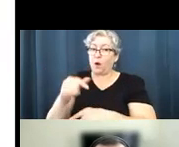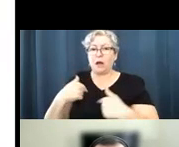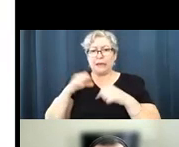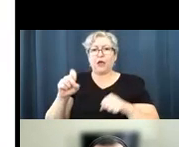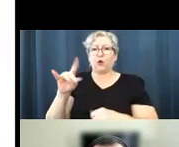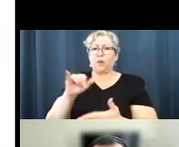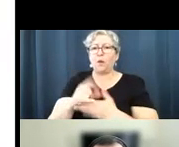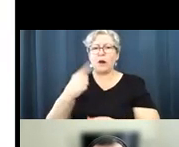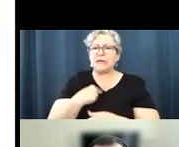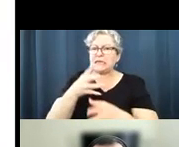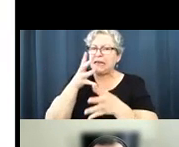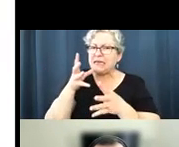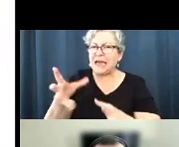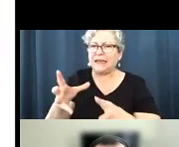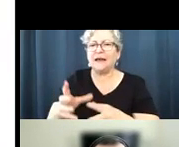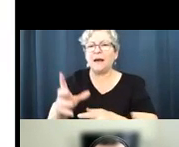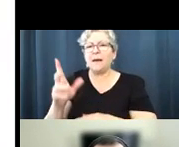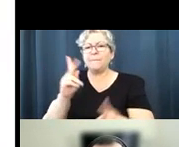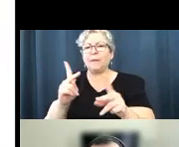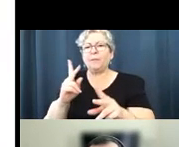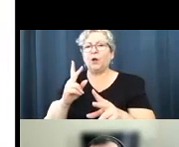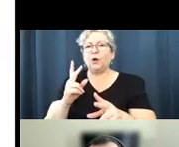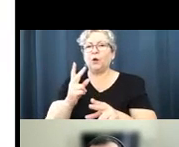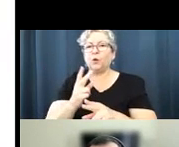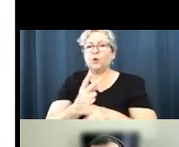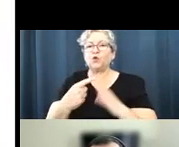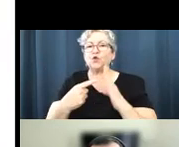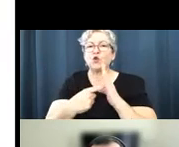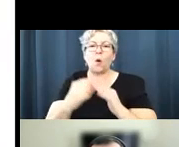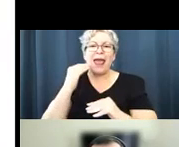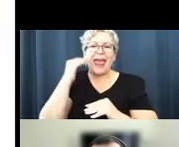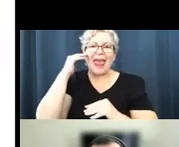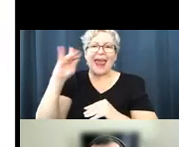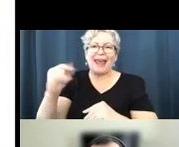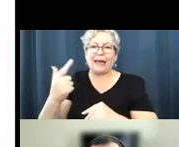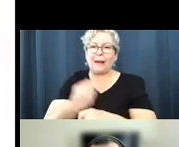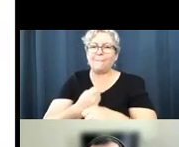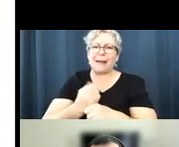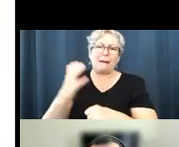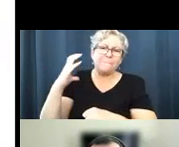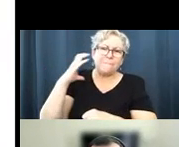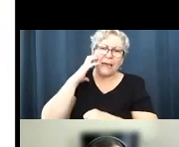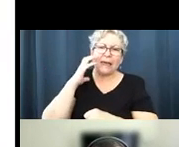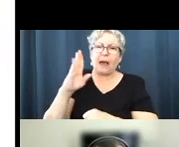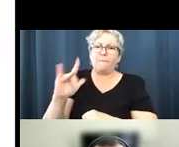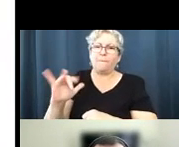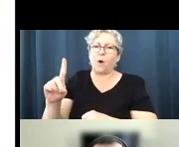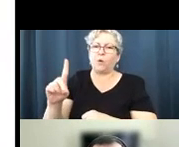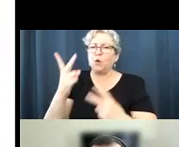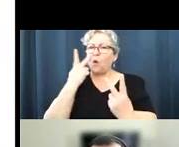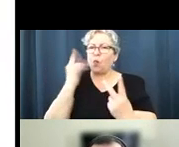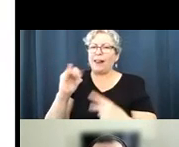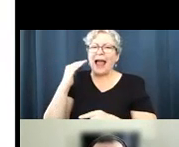bien, yo puedo hacer eso. Una de mis cosas que me molesta más a veces, las personas, para indicar el título, para hacerlo, lo hacían